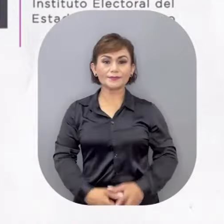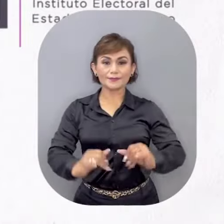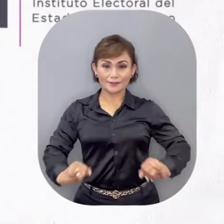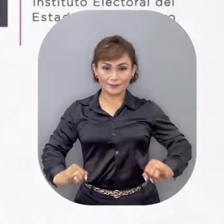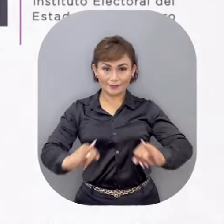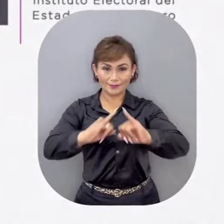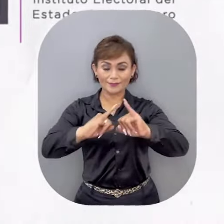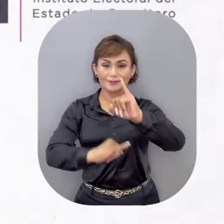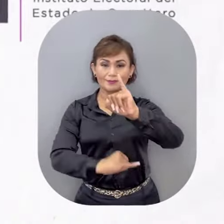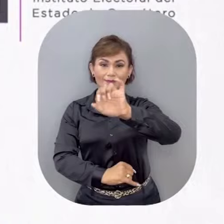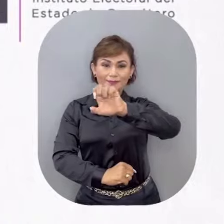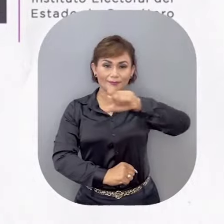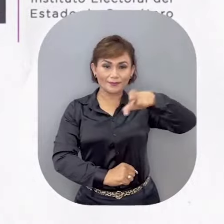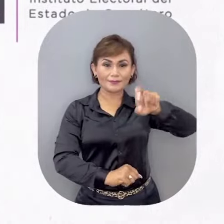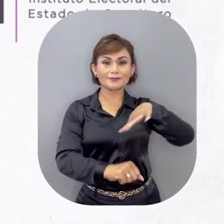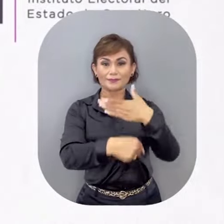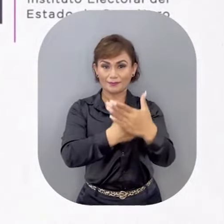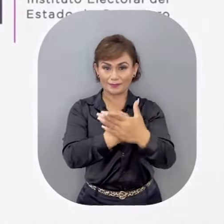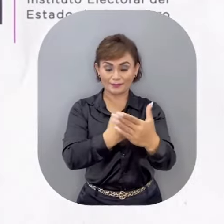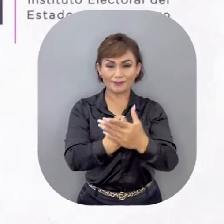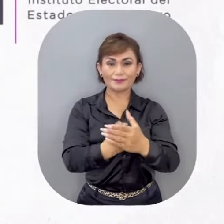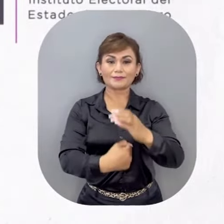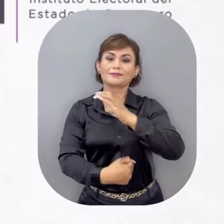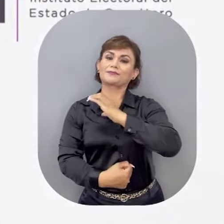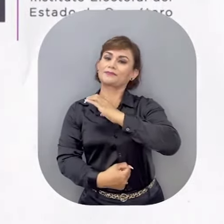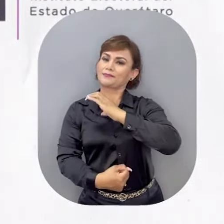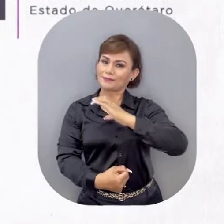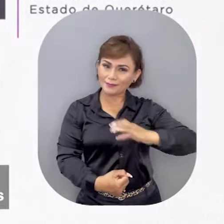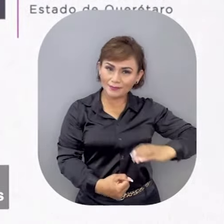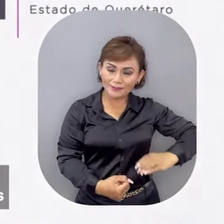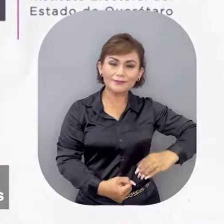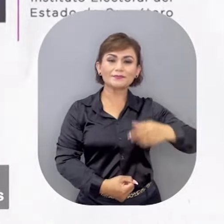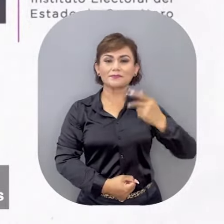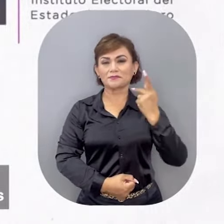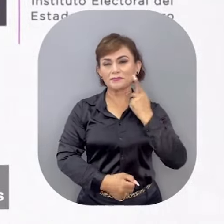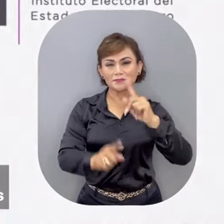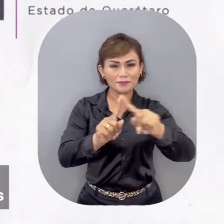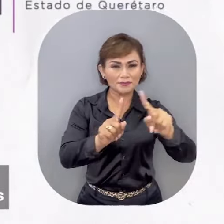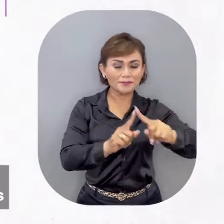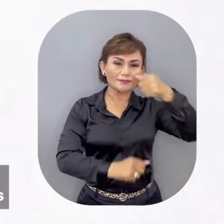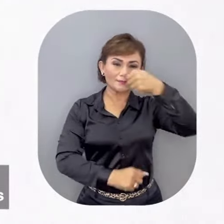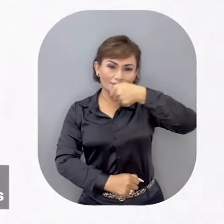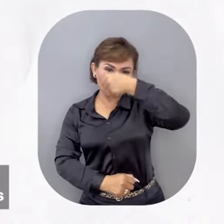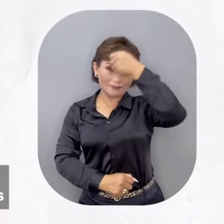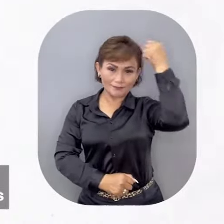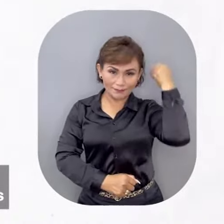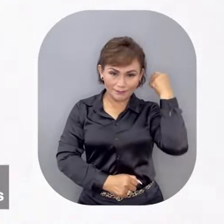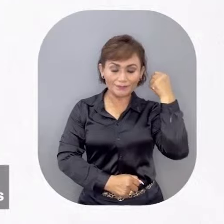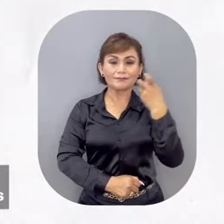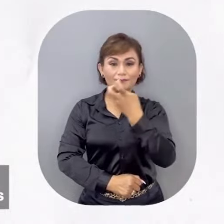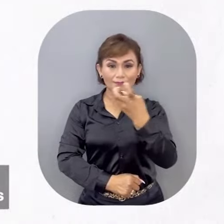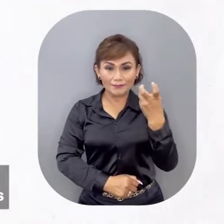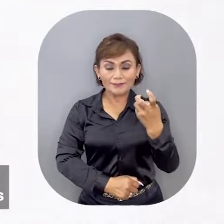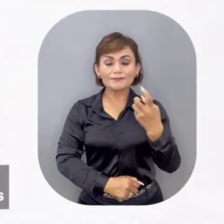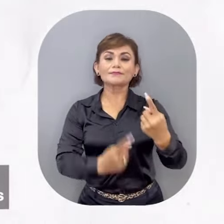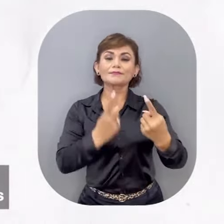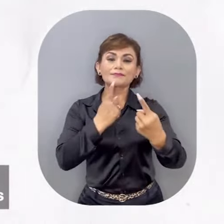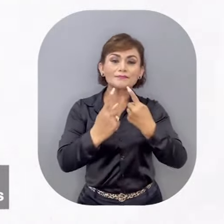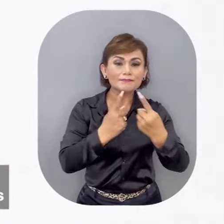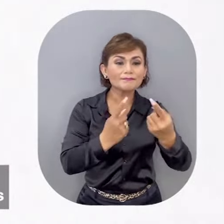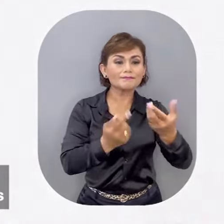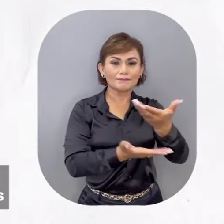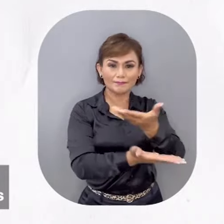Los diálogos municipales del Instituto Electoral del Estado de Querétaro tienen como objetivo que la ciudadanía conozca las